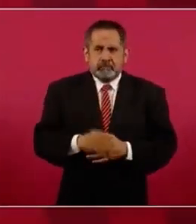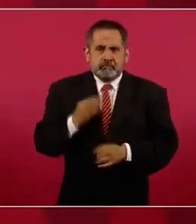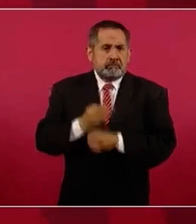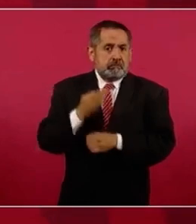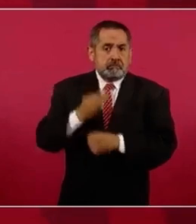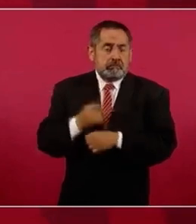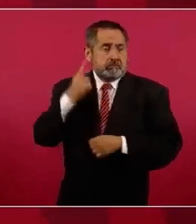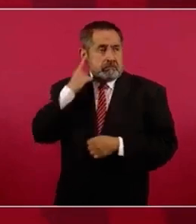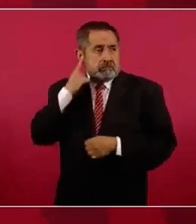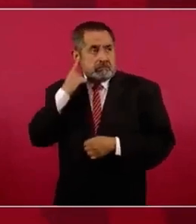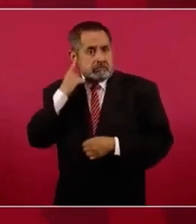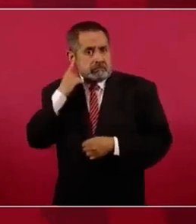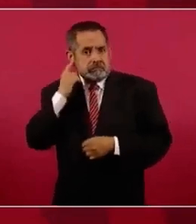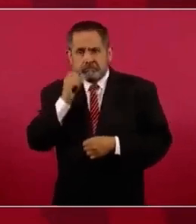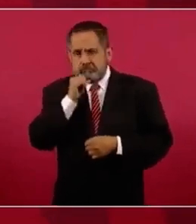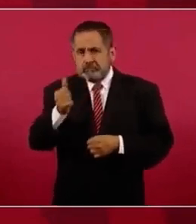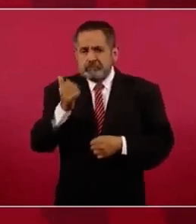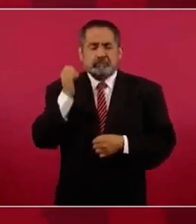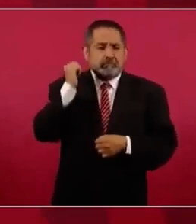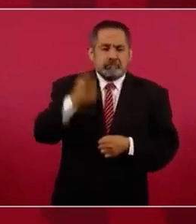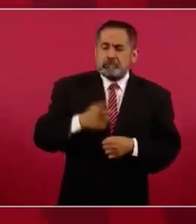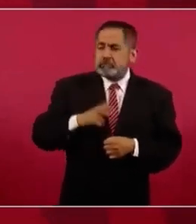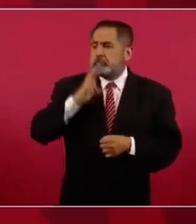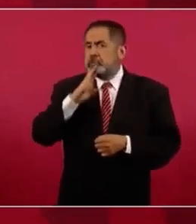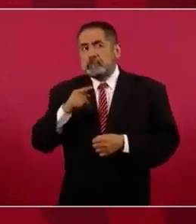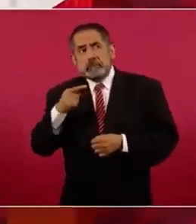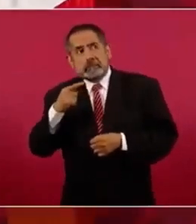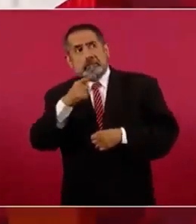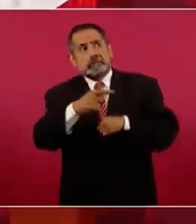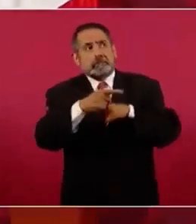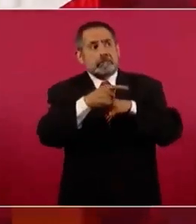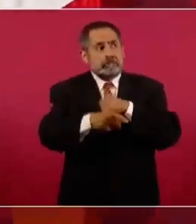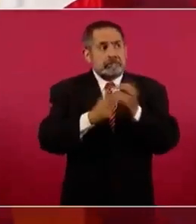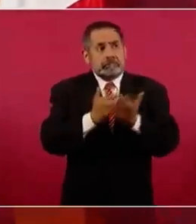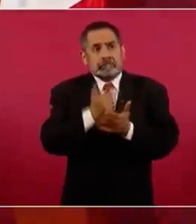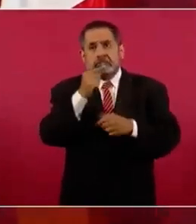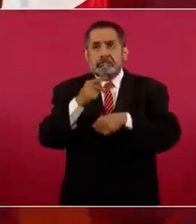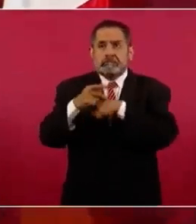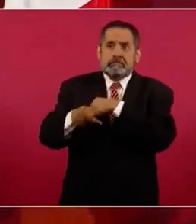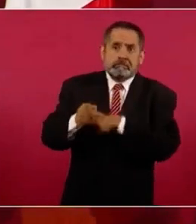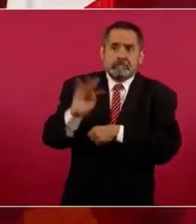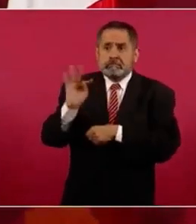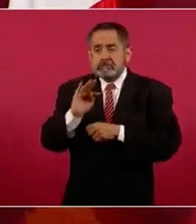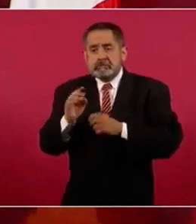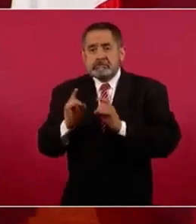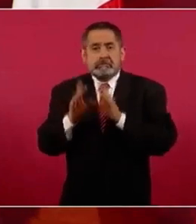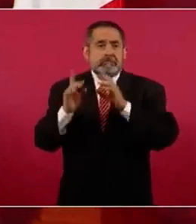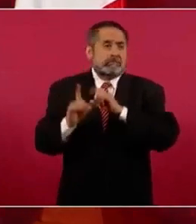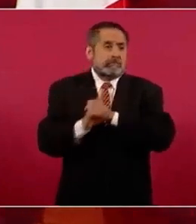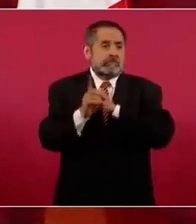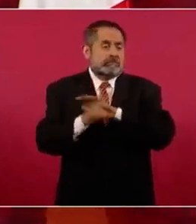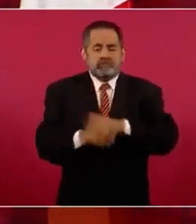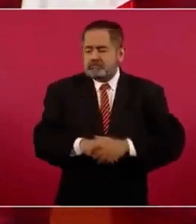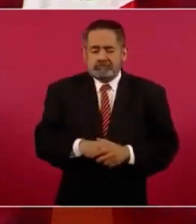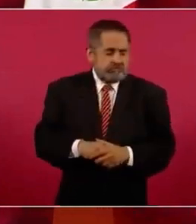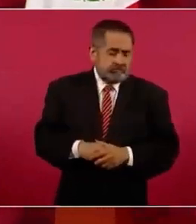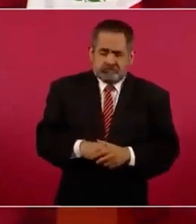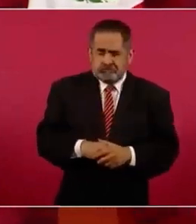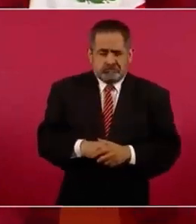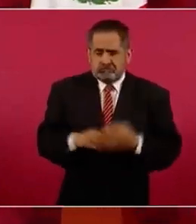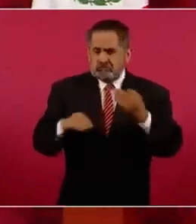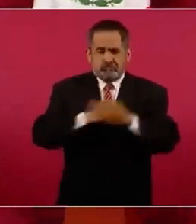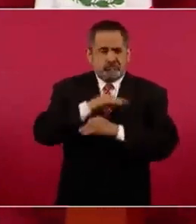ahora ningún reporte de que no se vaya